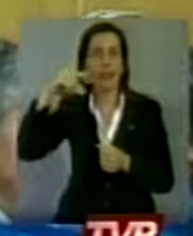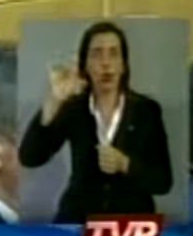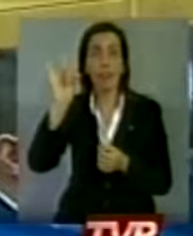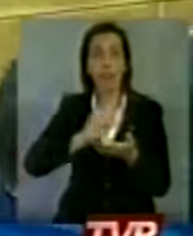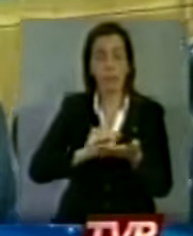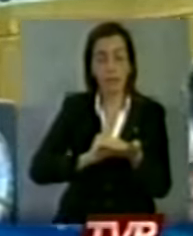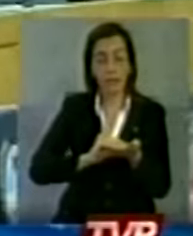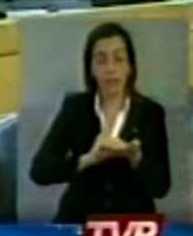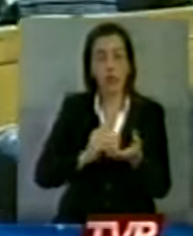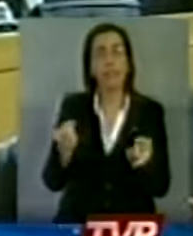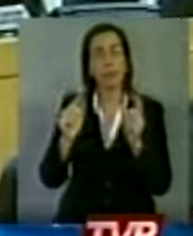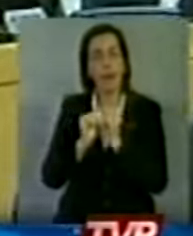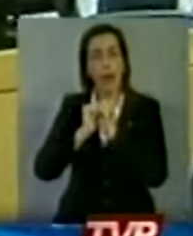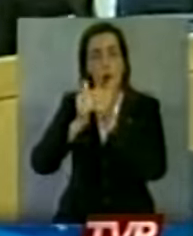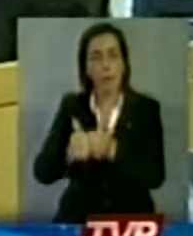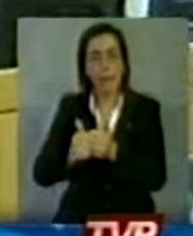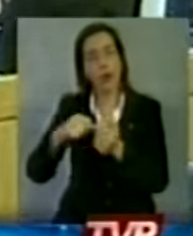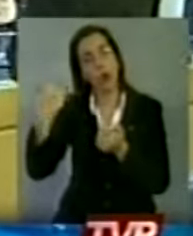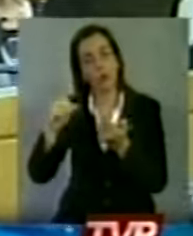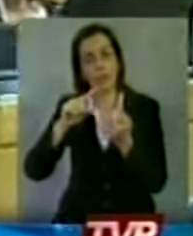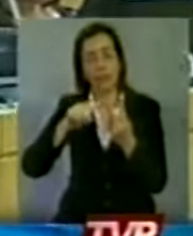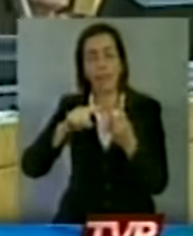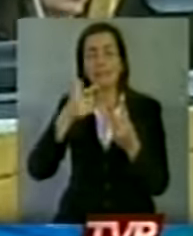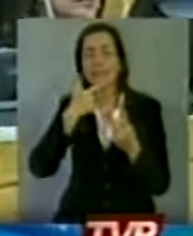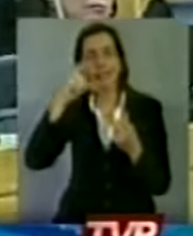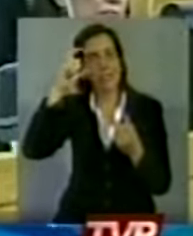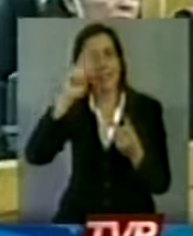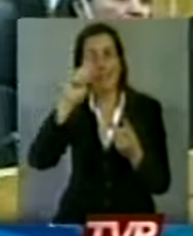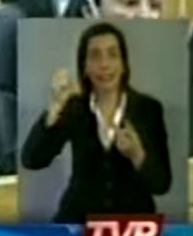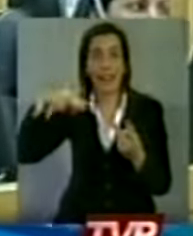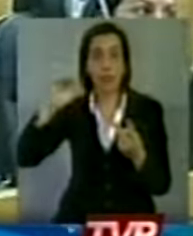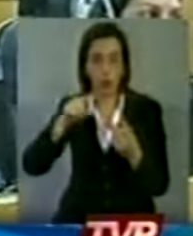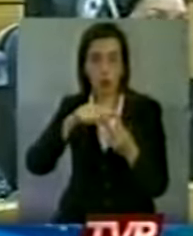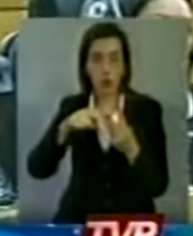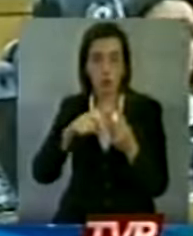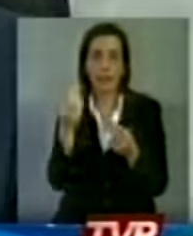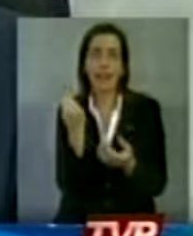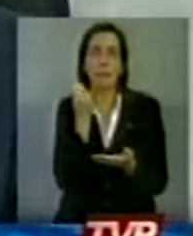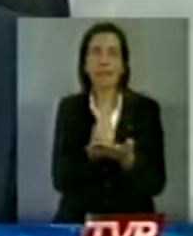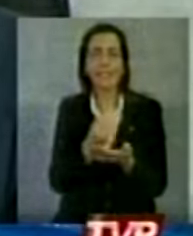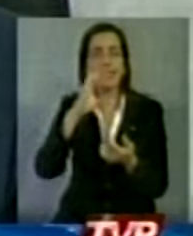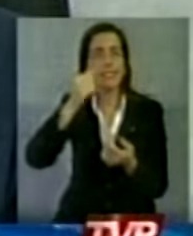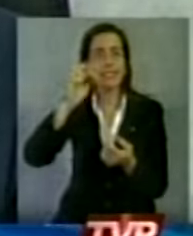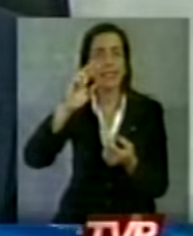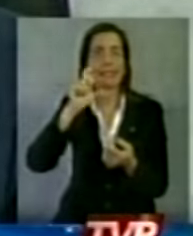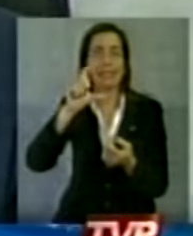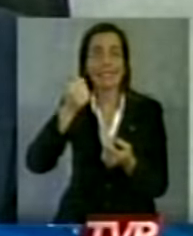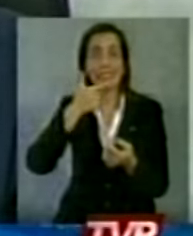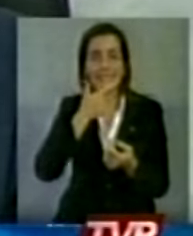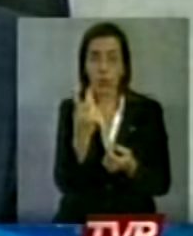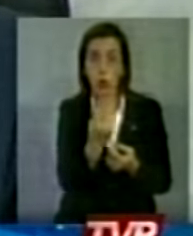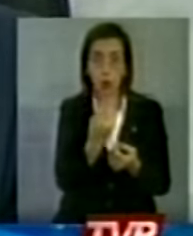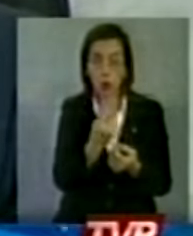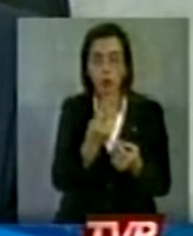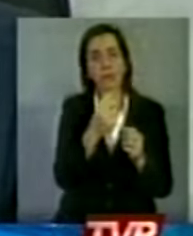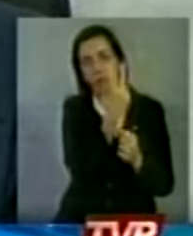Aires, y secundado por José María Serrano, representante de Charcas, se reunieron,